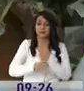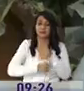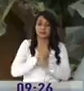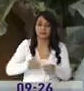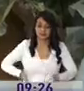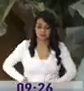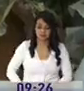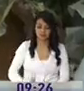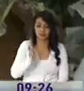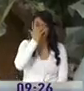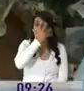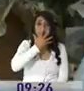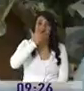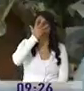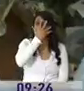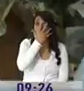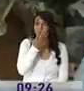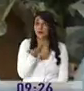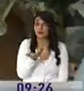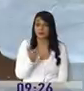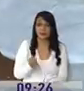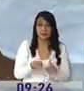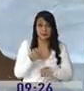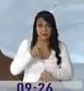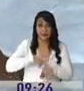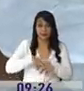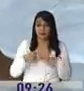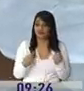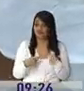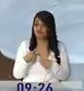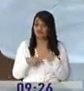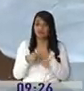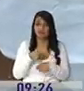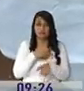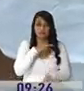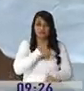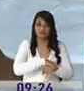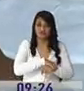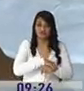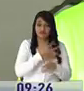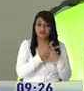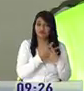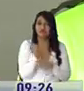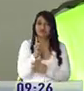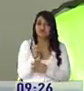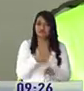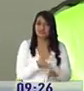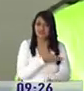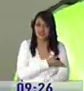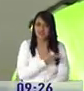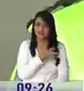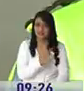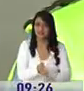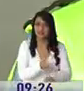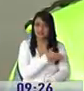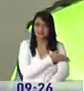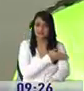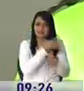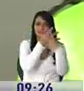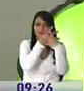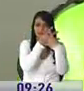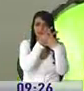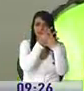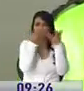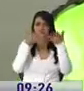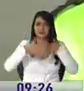esmeraldas al parecer no sería la primera vez que es detenido por portar droga y tiene antecedentes eh una de